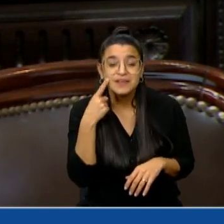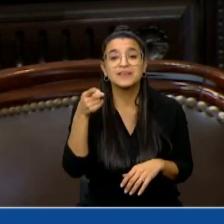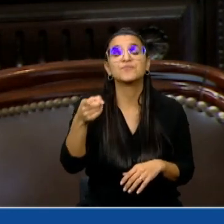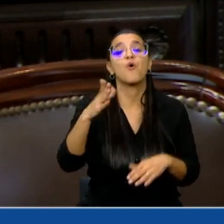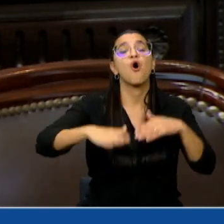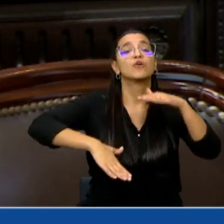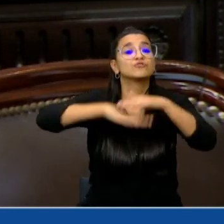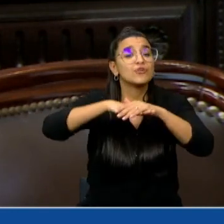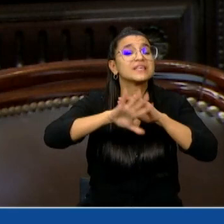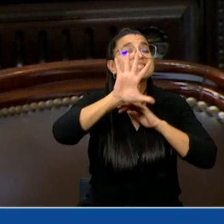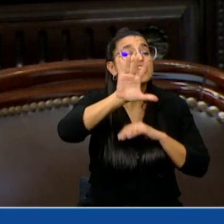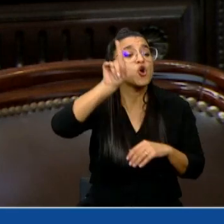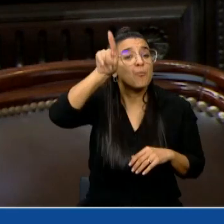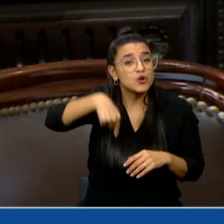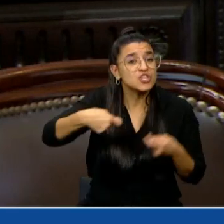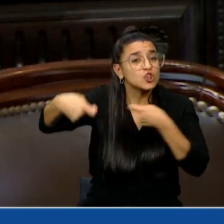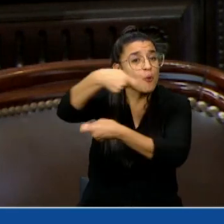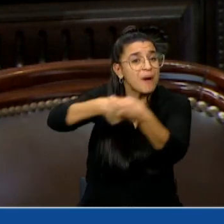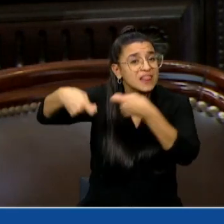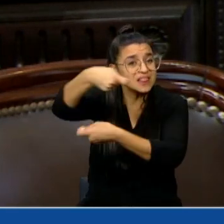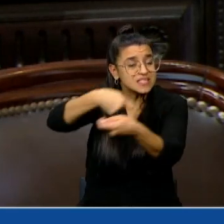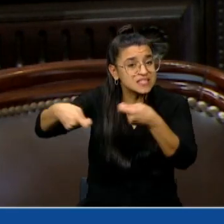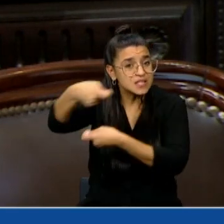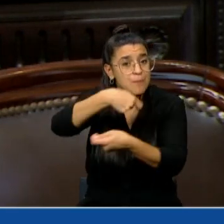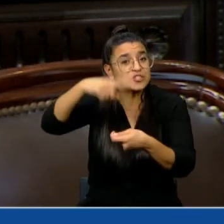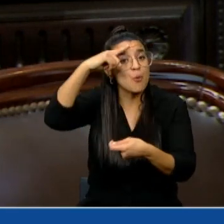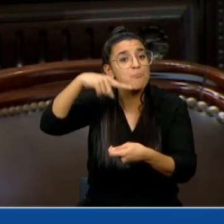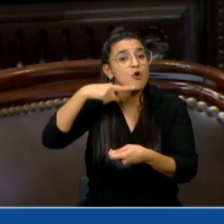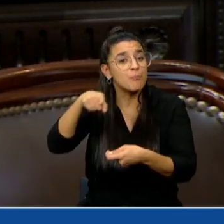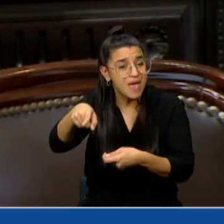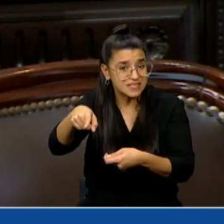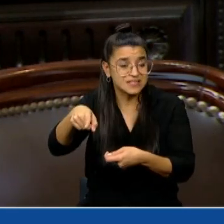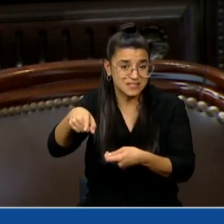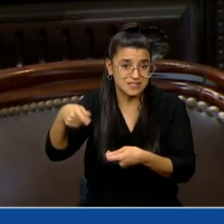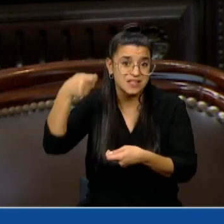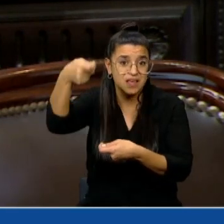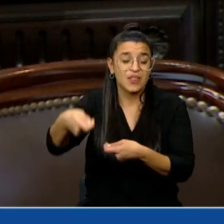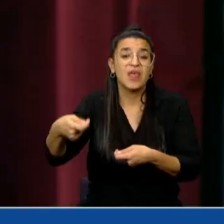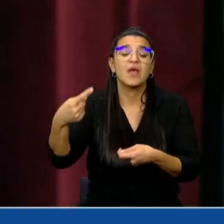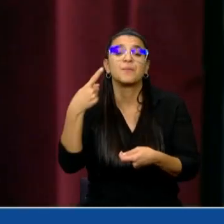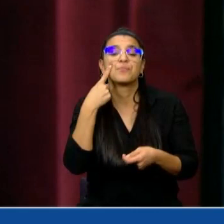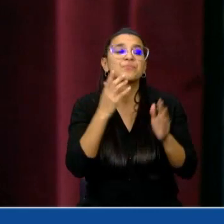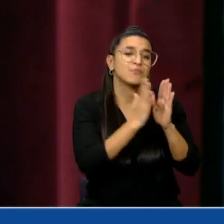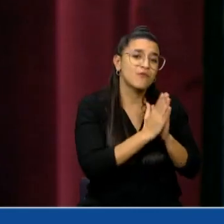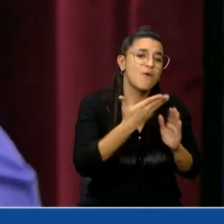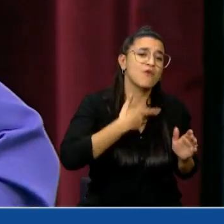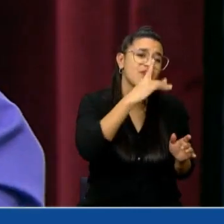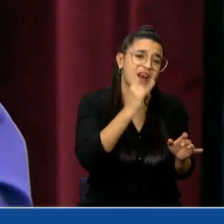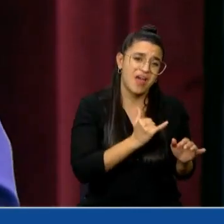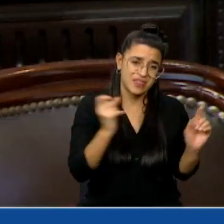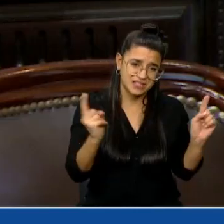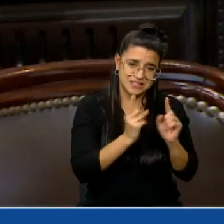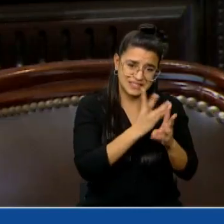del 5% de la coparticipación mensual que recibe en su caso. Diputado Fernández, si podemos ir